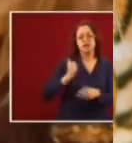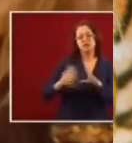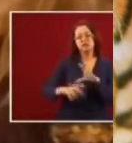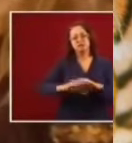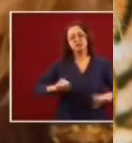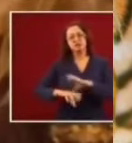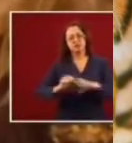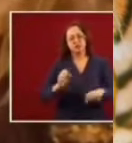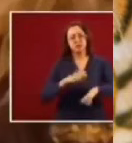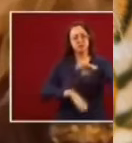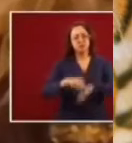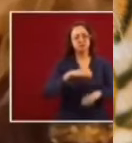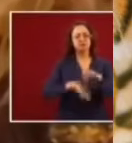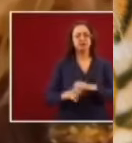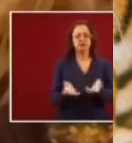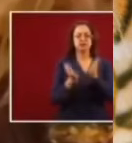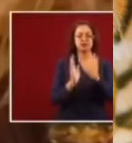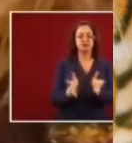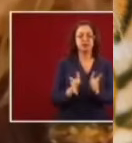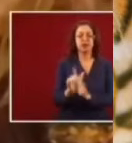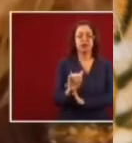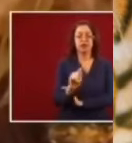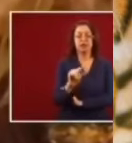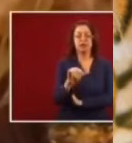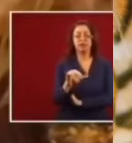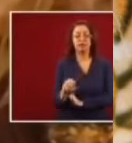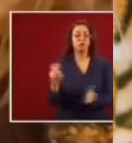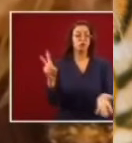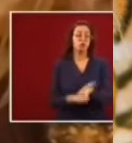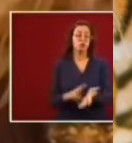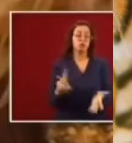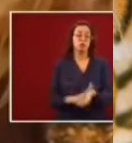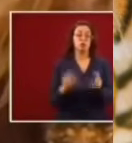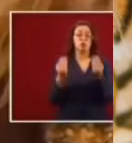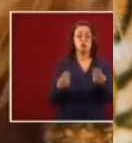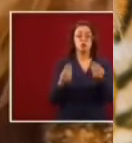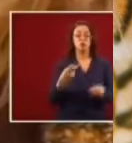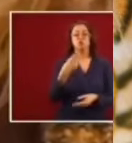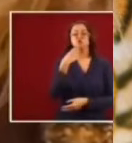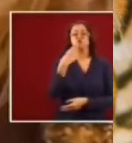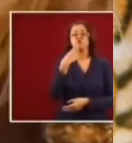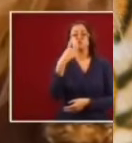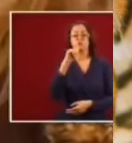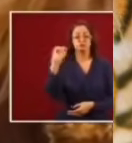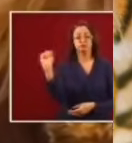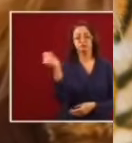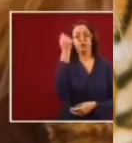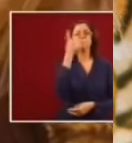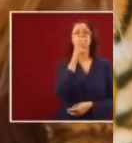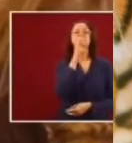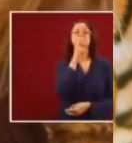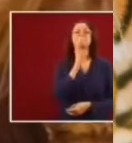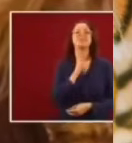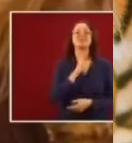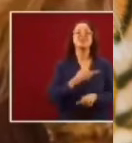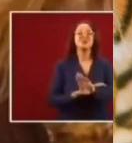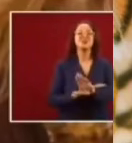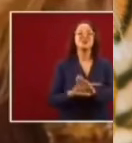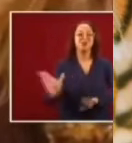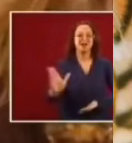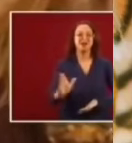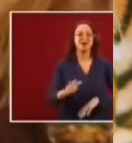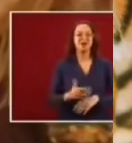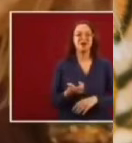material que se ha convertido en muy valioso para la tecnología, le llaman el petróleo blanco. ¿Qué planes tiene